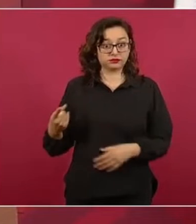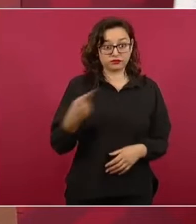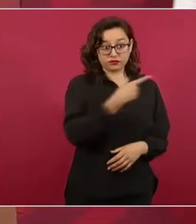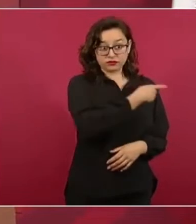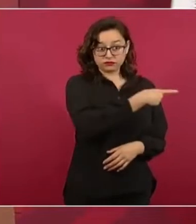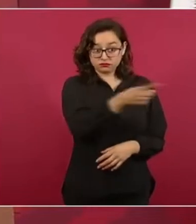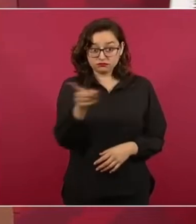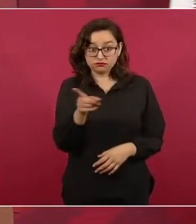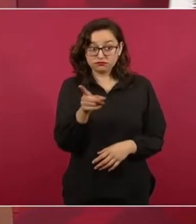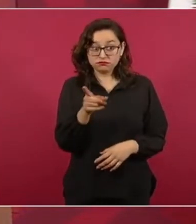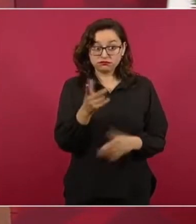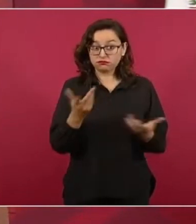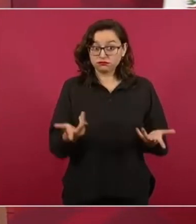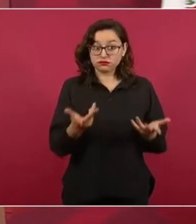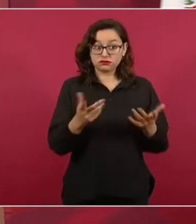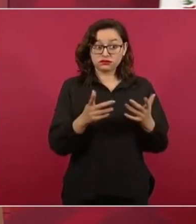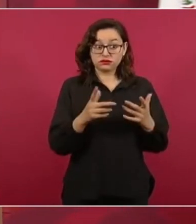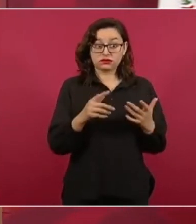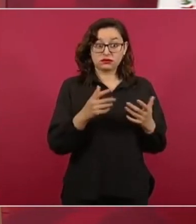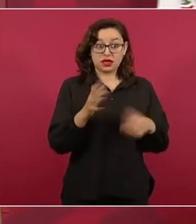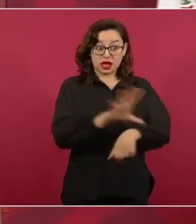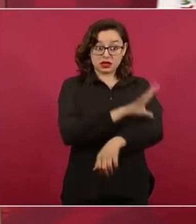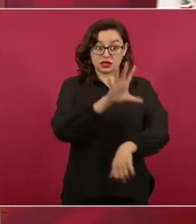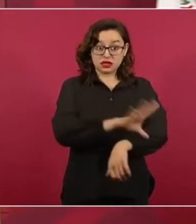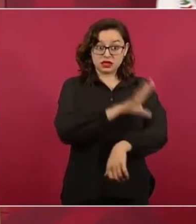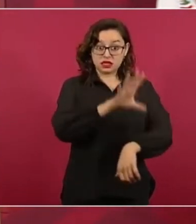es fraude legal